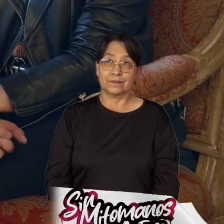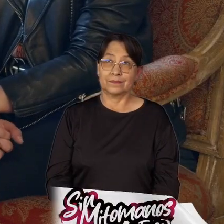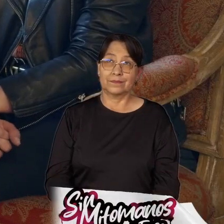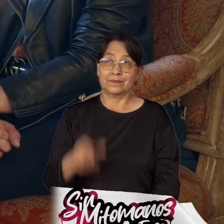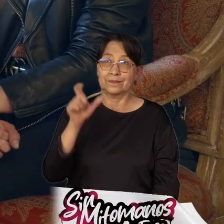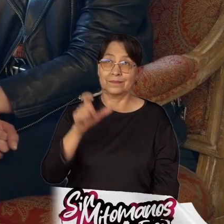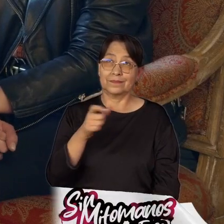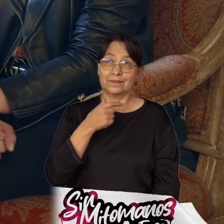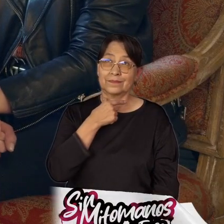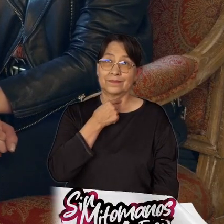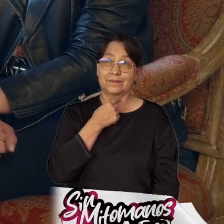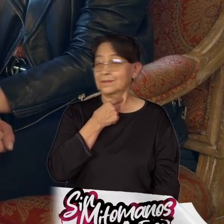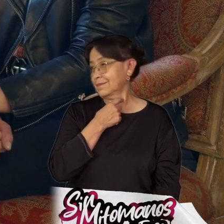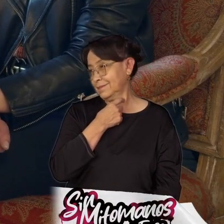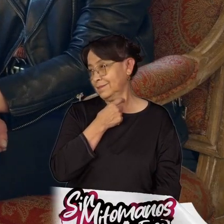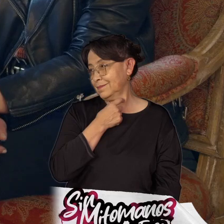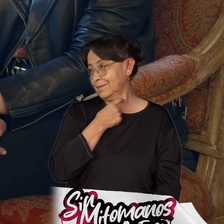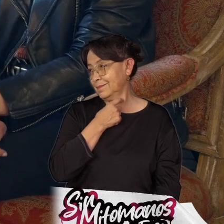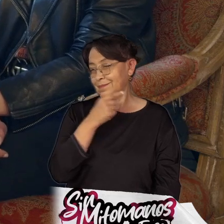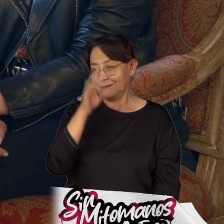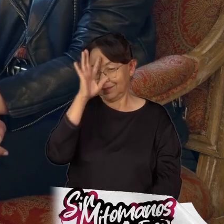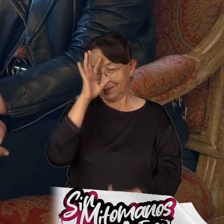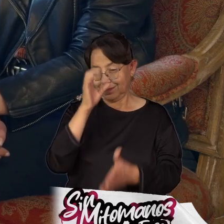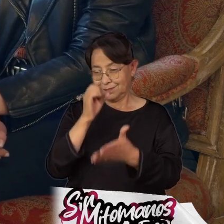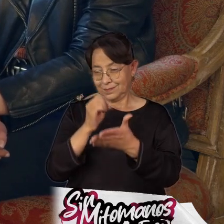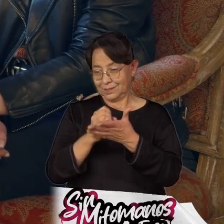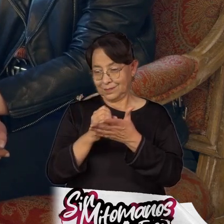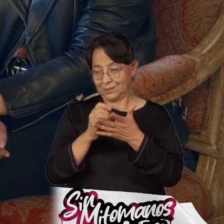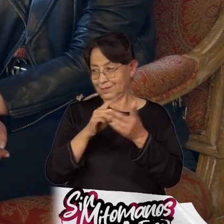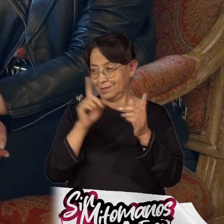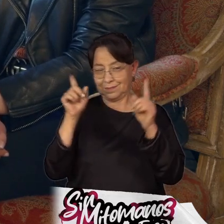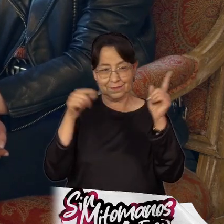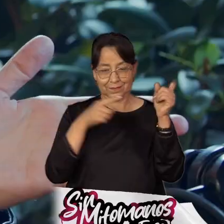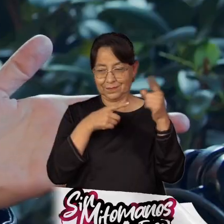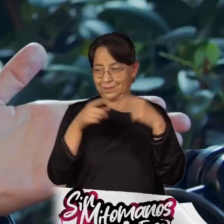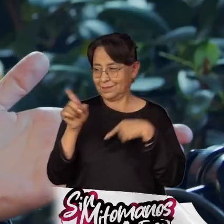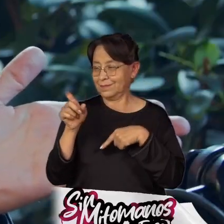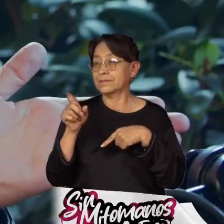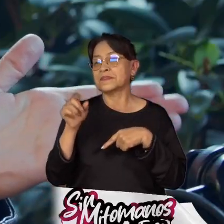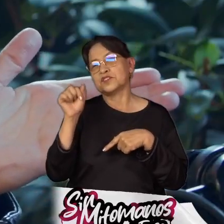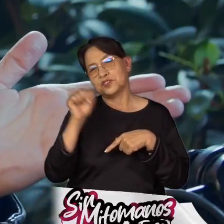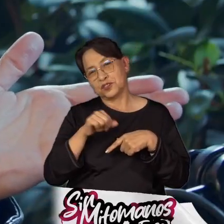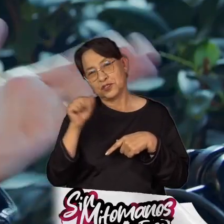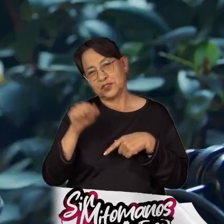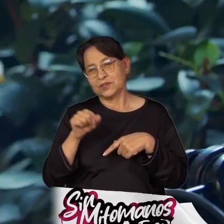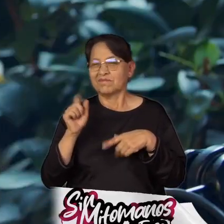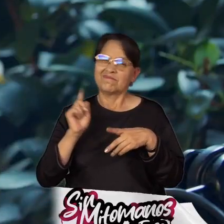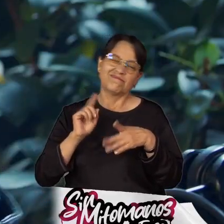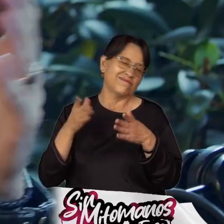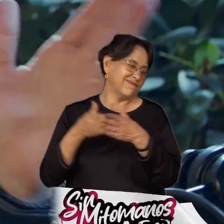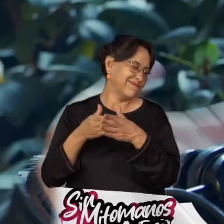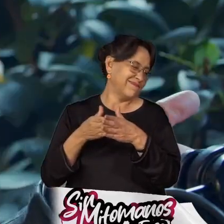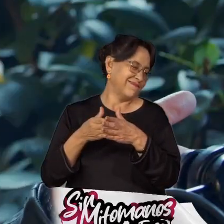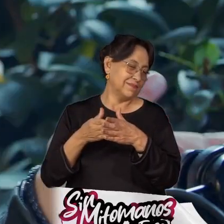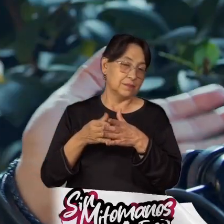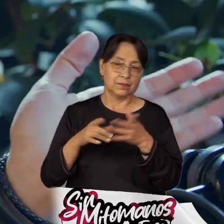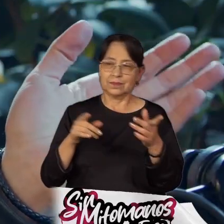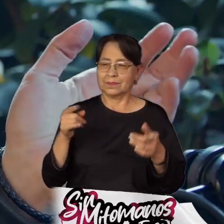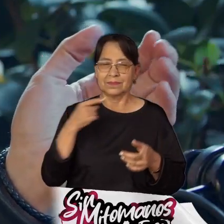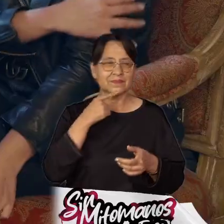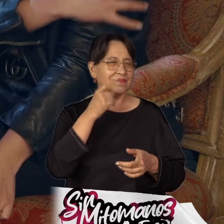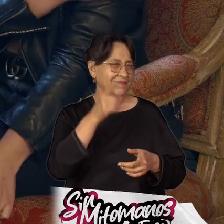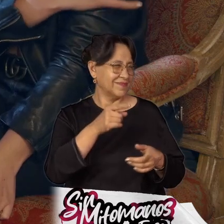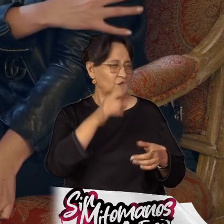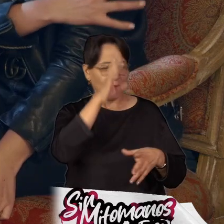La gente es una belleza, porque se ve reacciones y opiniones de todos lados. Opiniones de a favor, opiniones en